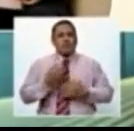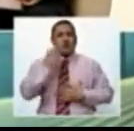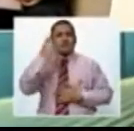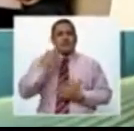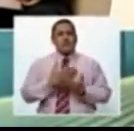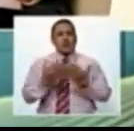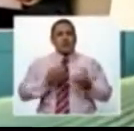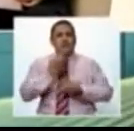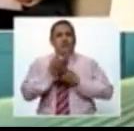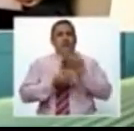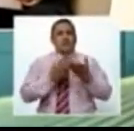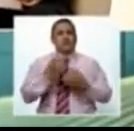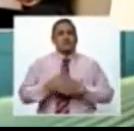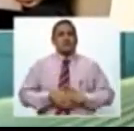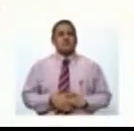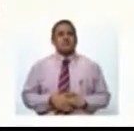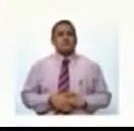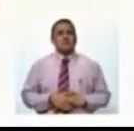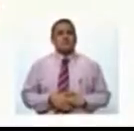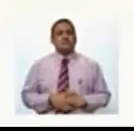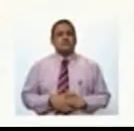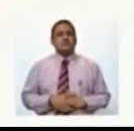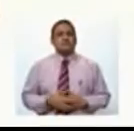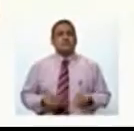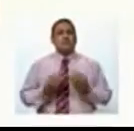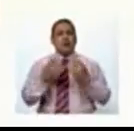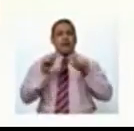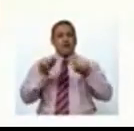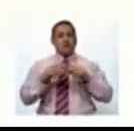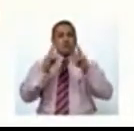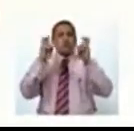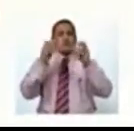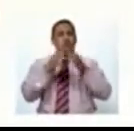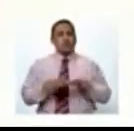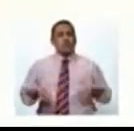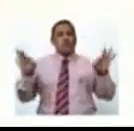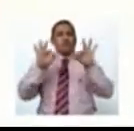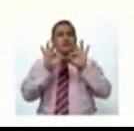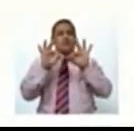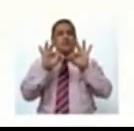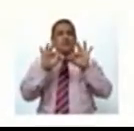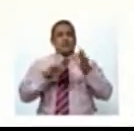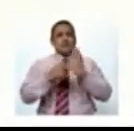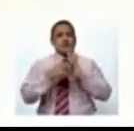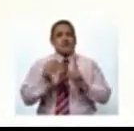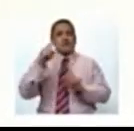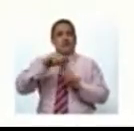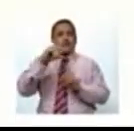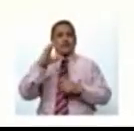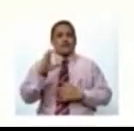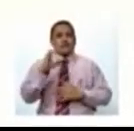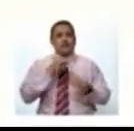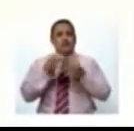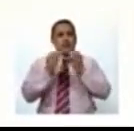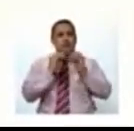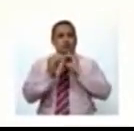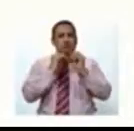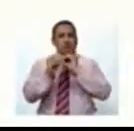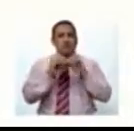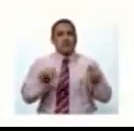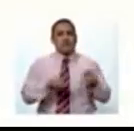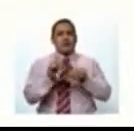este pronunciamiento. Sí, bueno, hay un tema muy interesante que el TC resuelve,